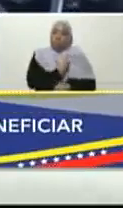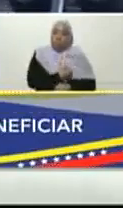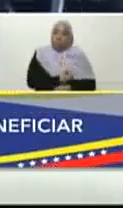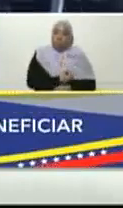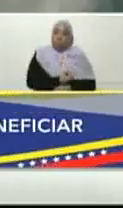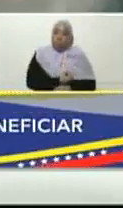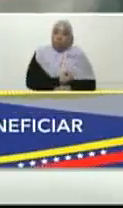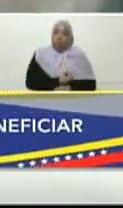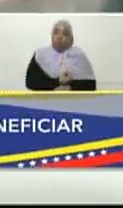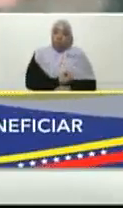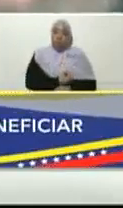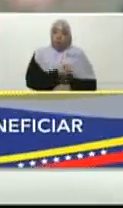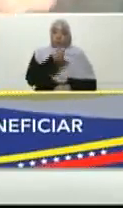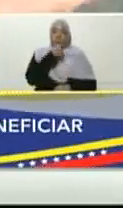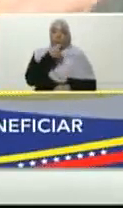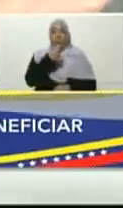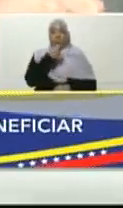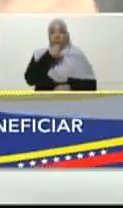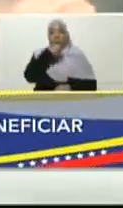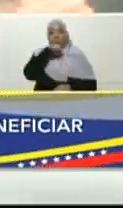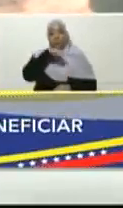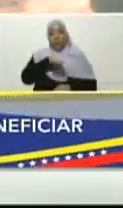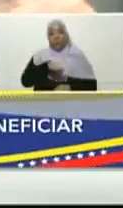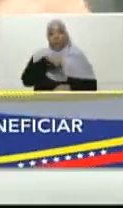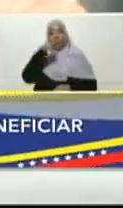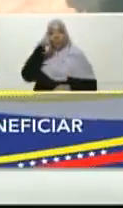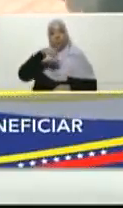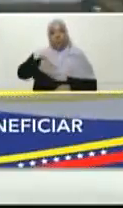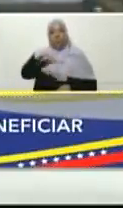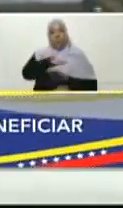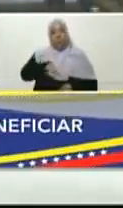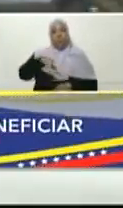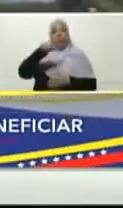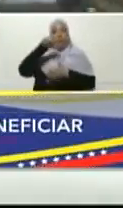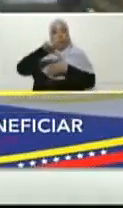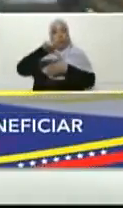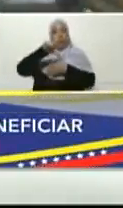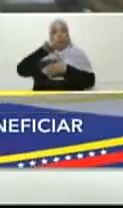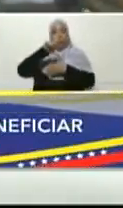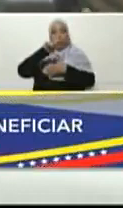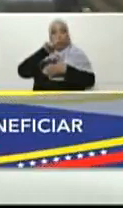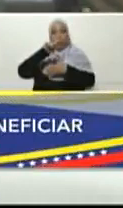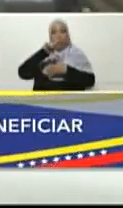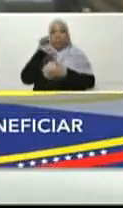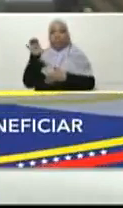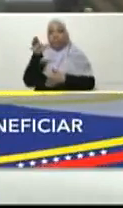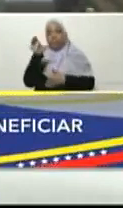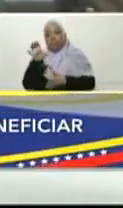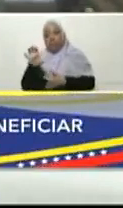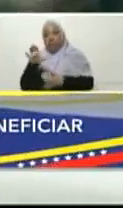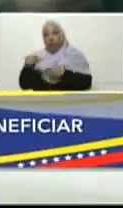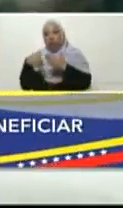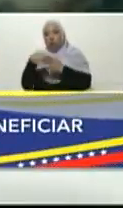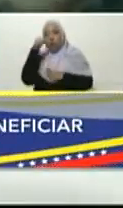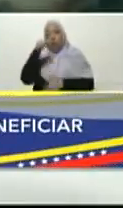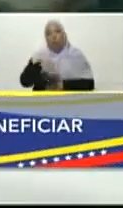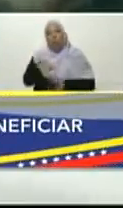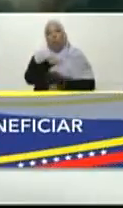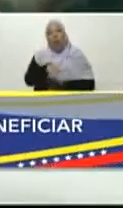y dejar a su legado a los pueblos del Caribe, a los pueblos de la América Latina.